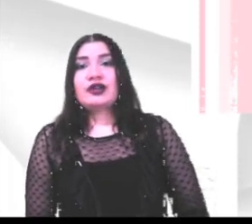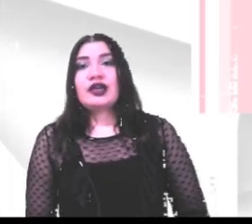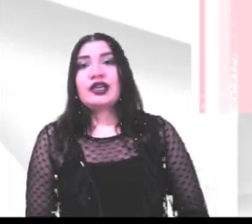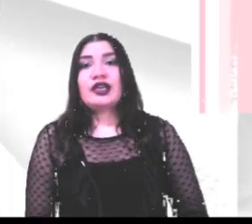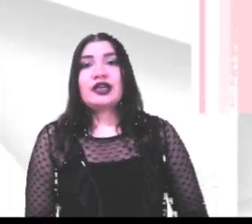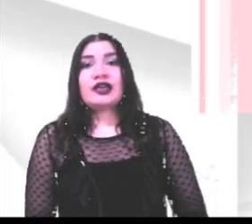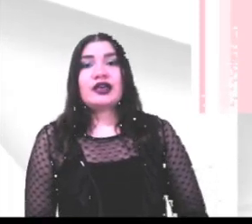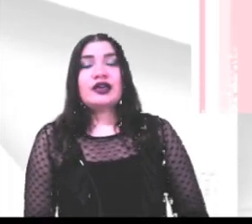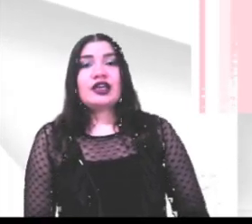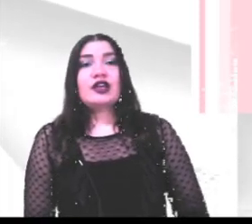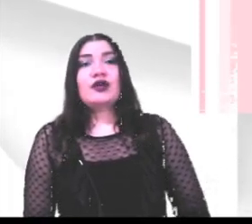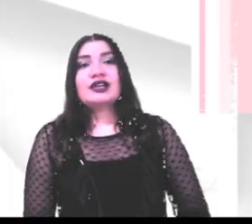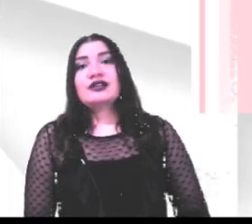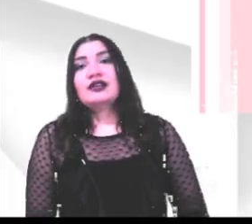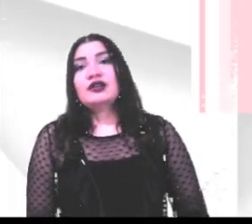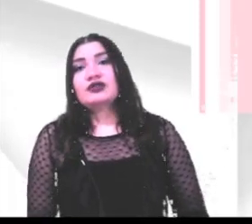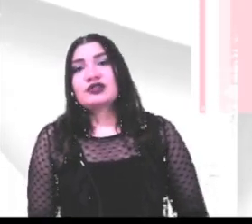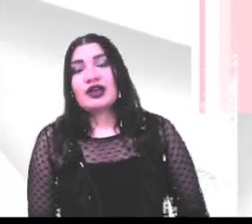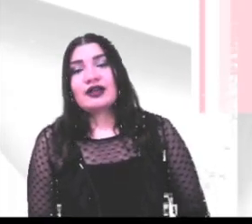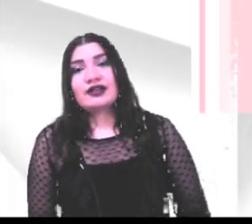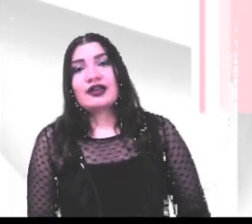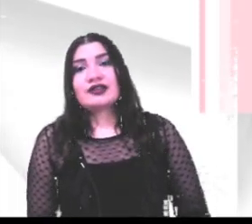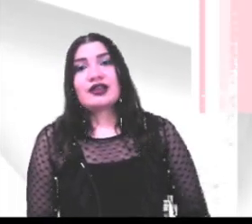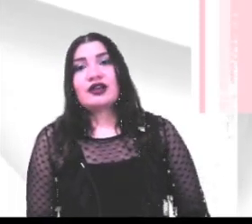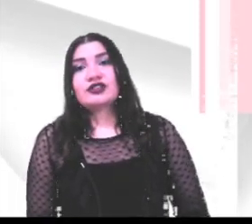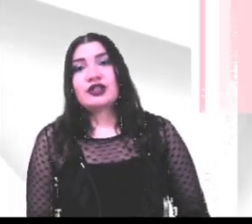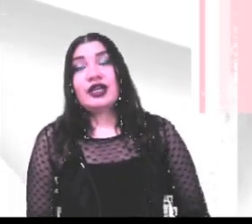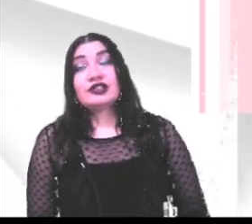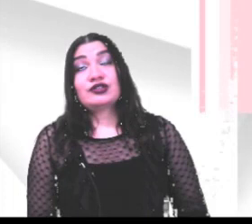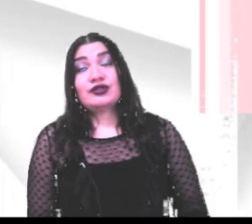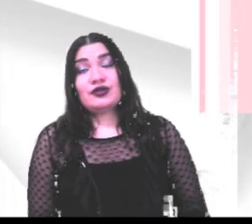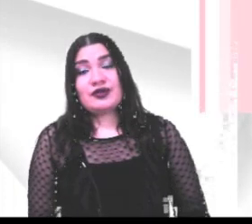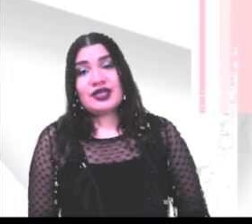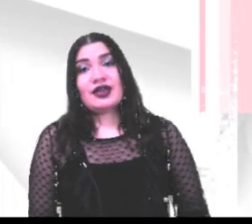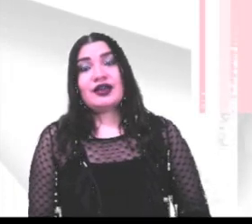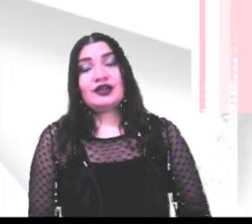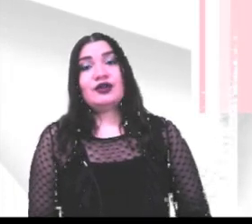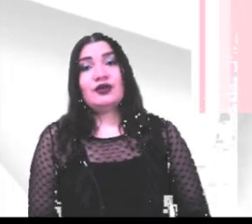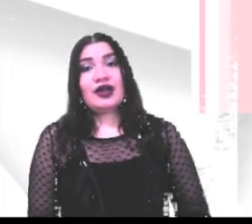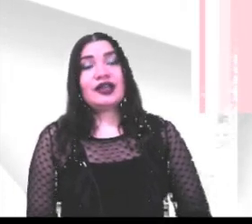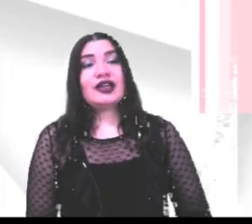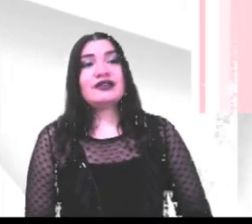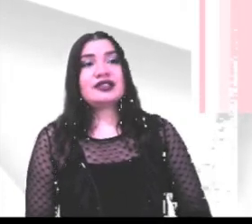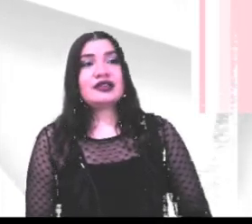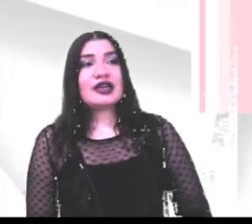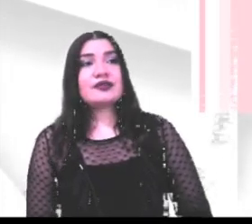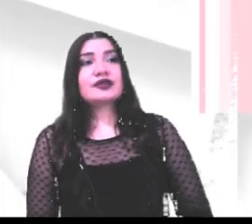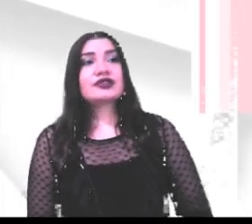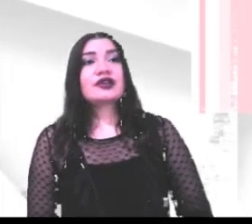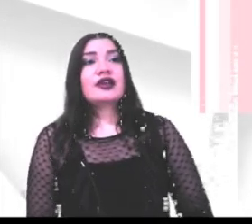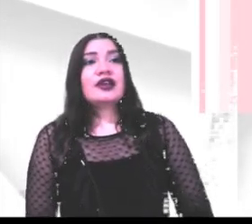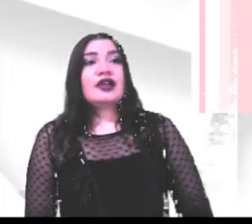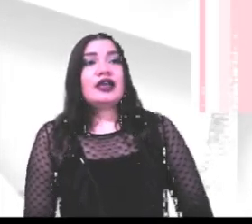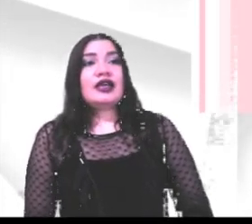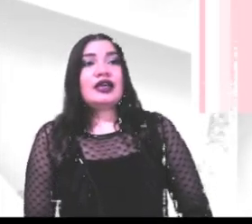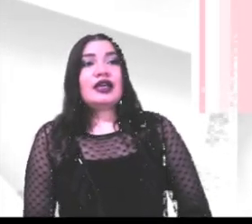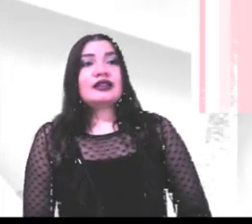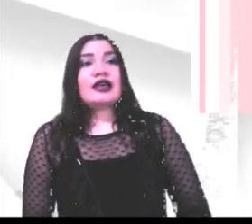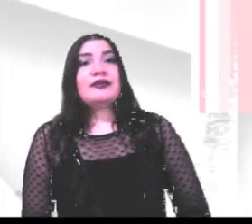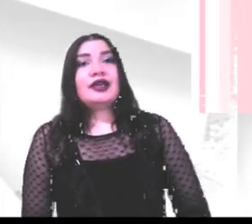las personas que nos hacen degustar de esa gastronomía en los lugares que visitamos